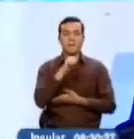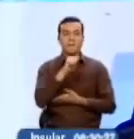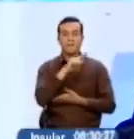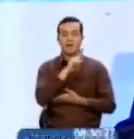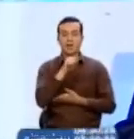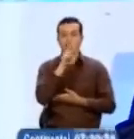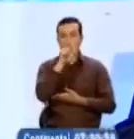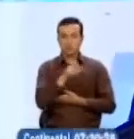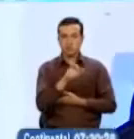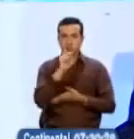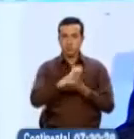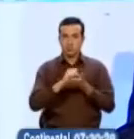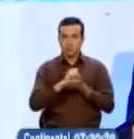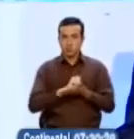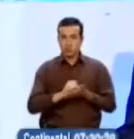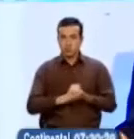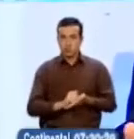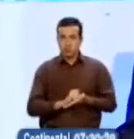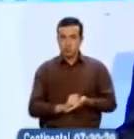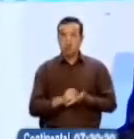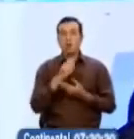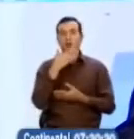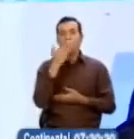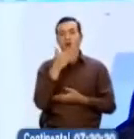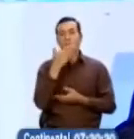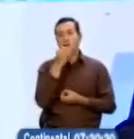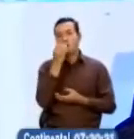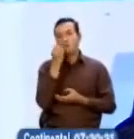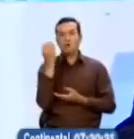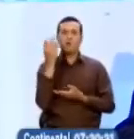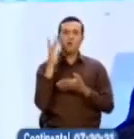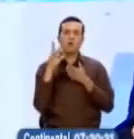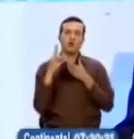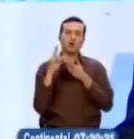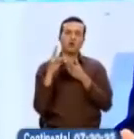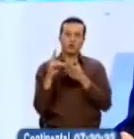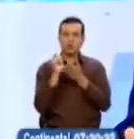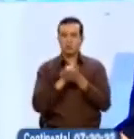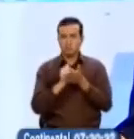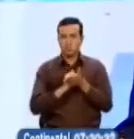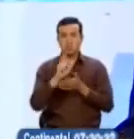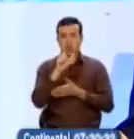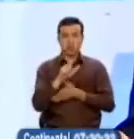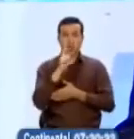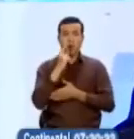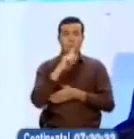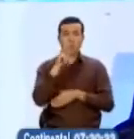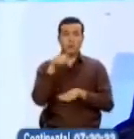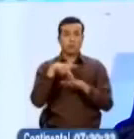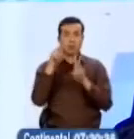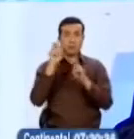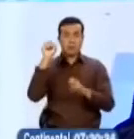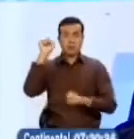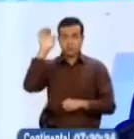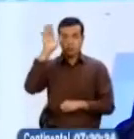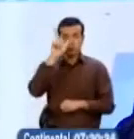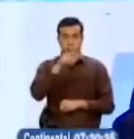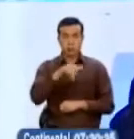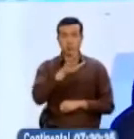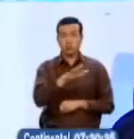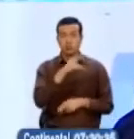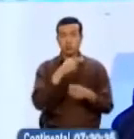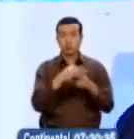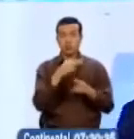pase es un escritor el narrador guionista gente decir hombre de cine se lo conoce como